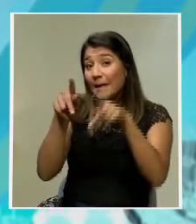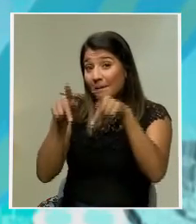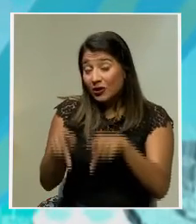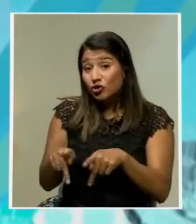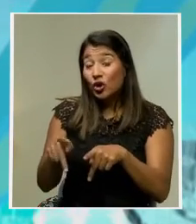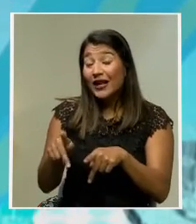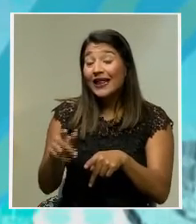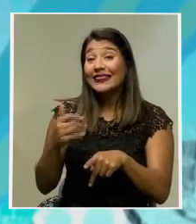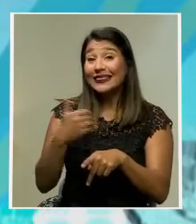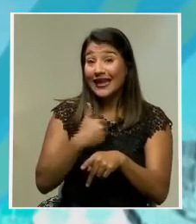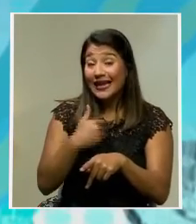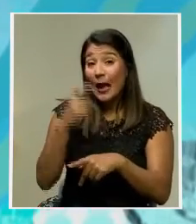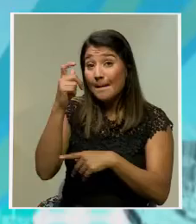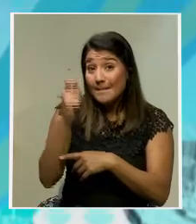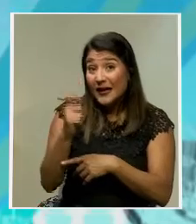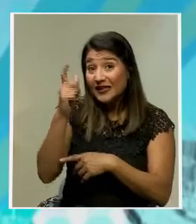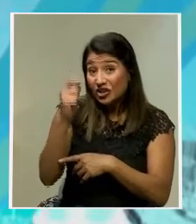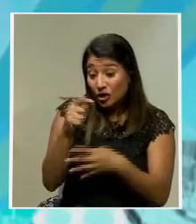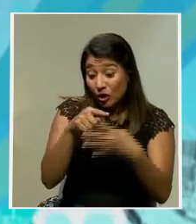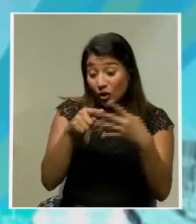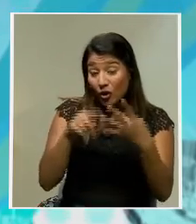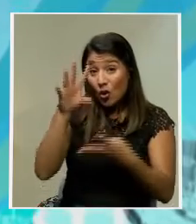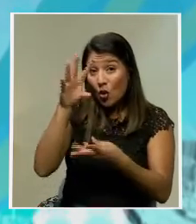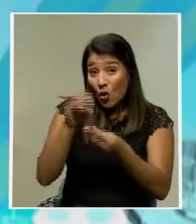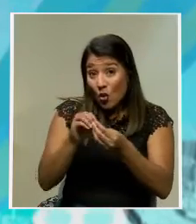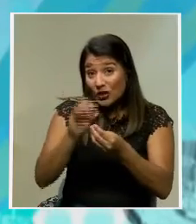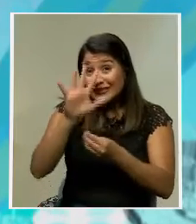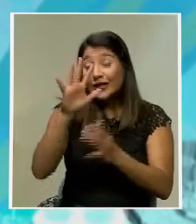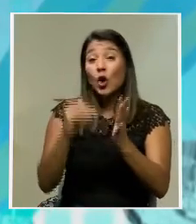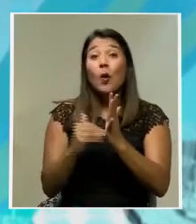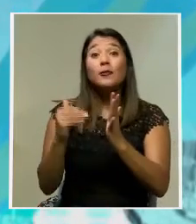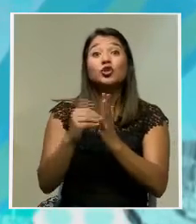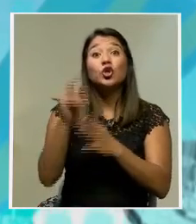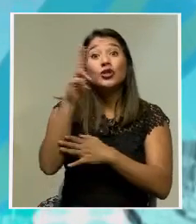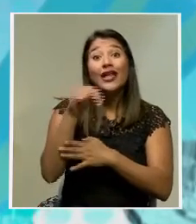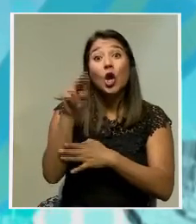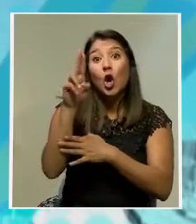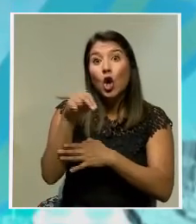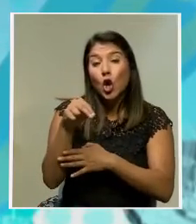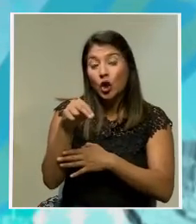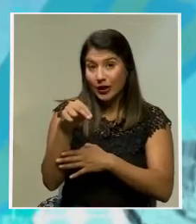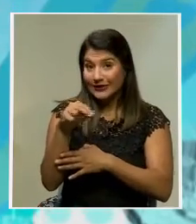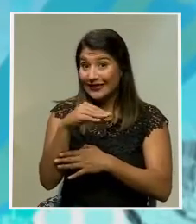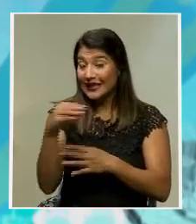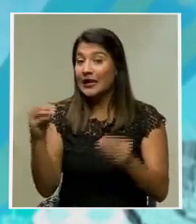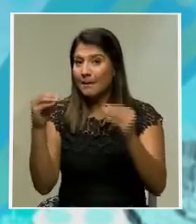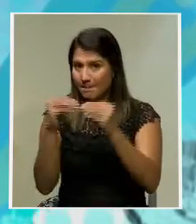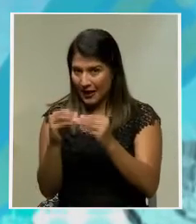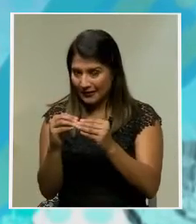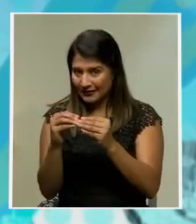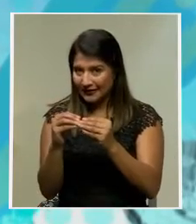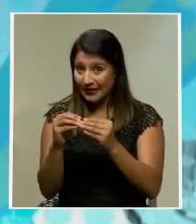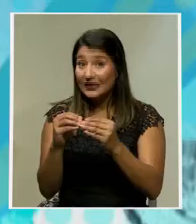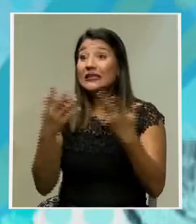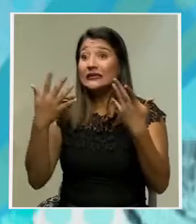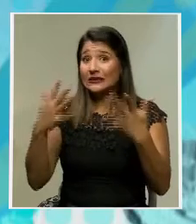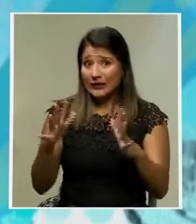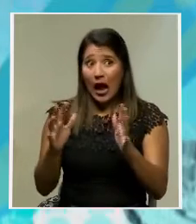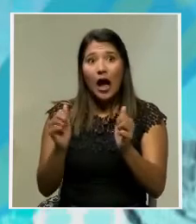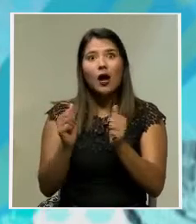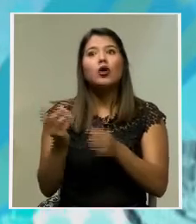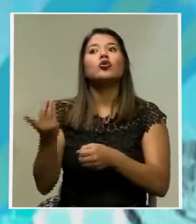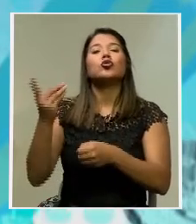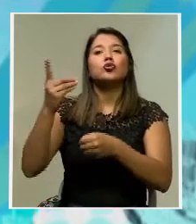tenían pensiones que sumaban hasta más de 5 millones de colones brutos. Estamos hablando de aún con las rebajas, aún con